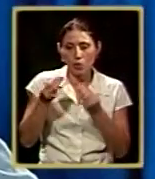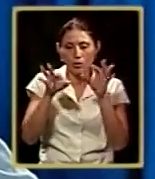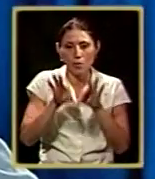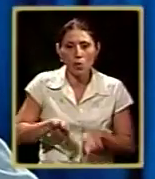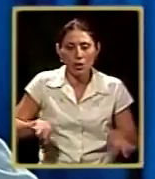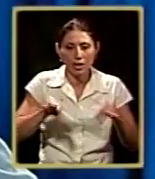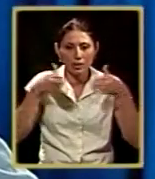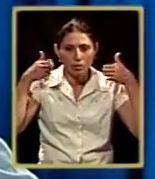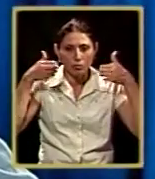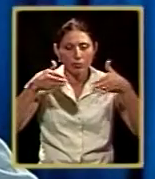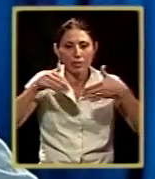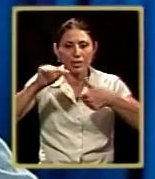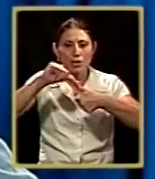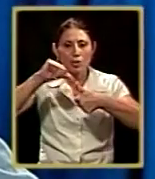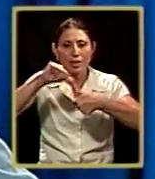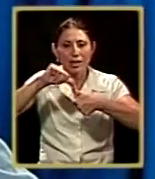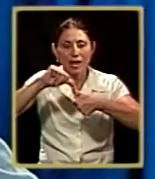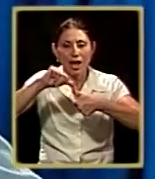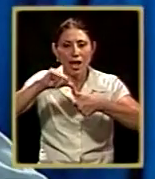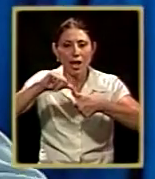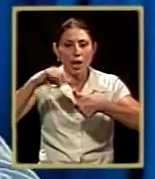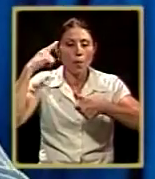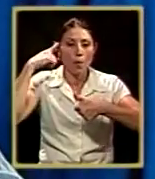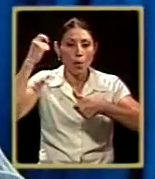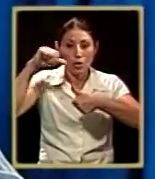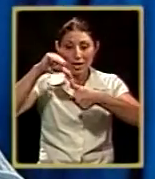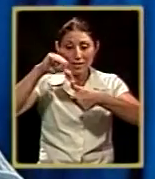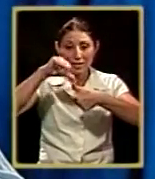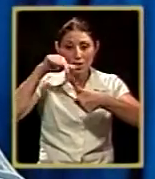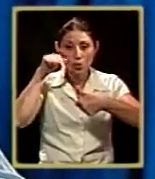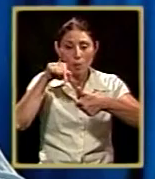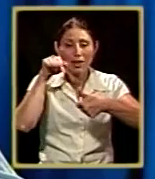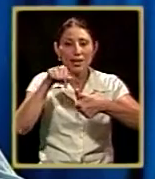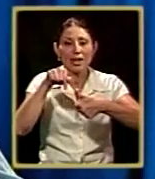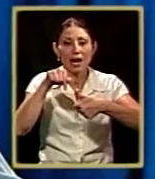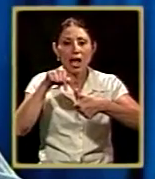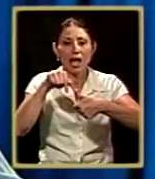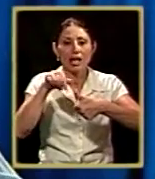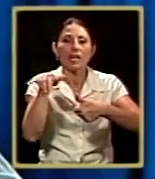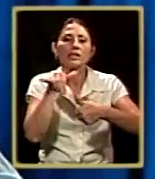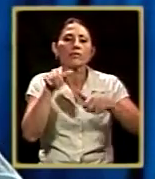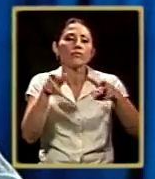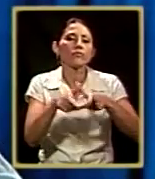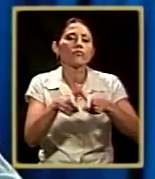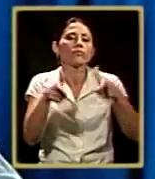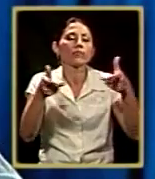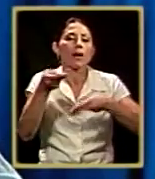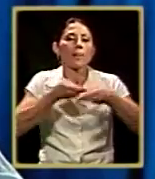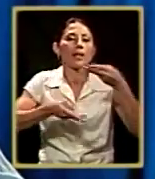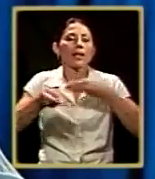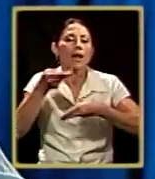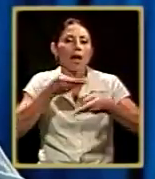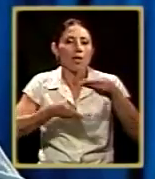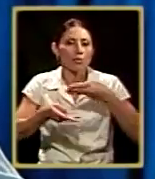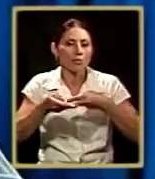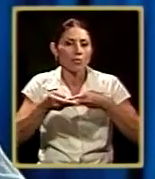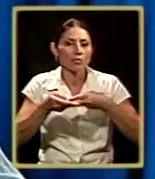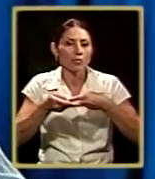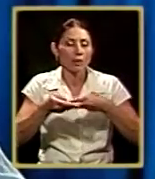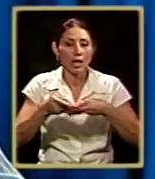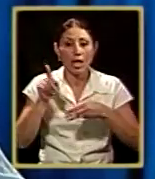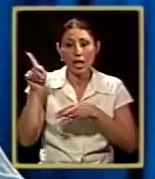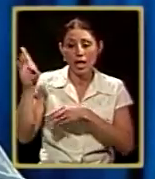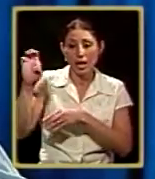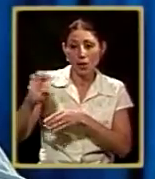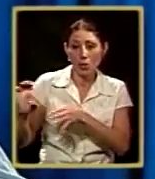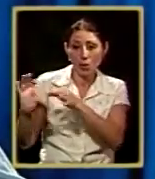Centroamérica, porque Centroamérica somos todo un gran mercado y somos vistos de esta manera. La Unión Europea